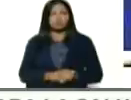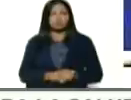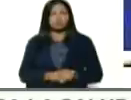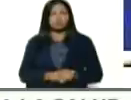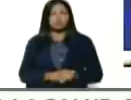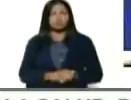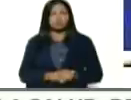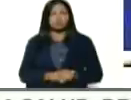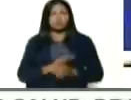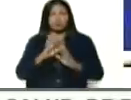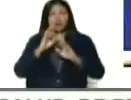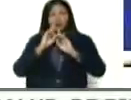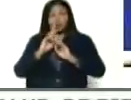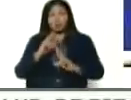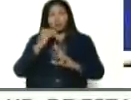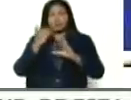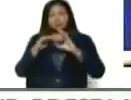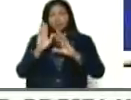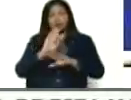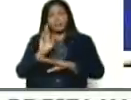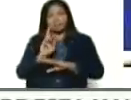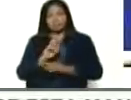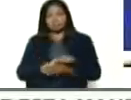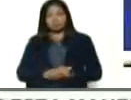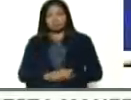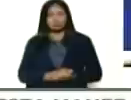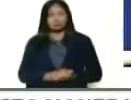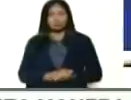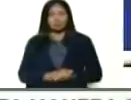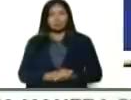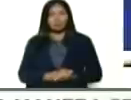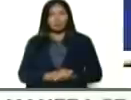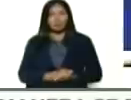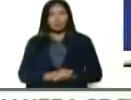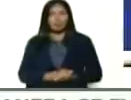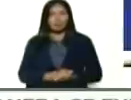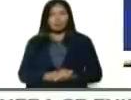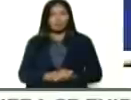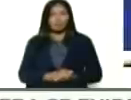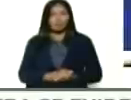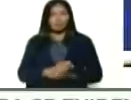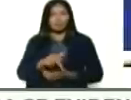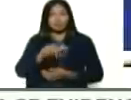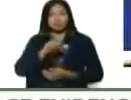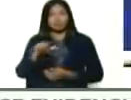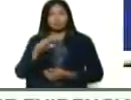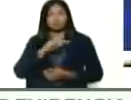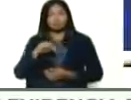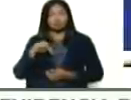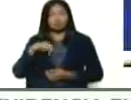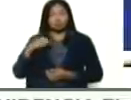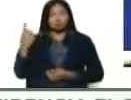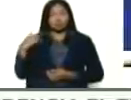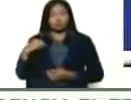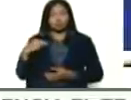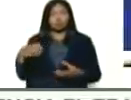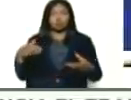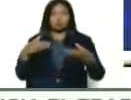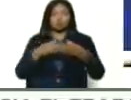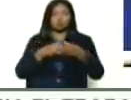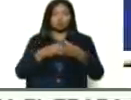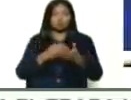para contestar este mensaje aquí esta semana tuvimos la reunión